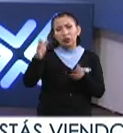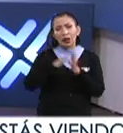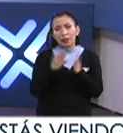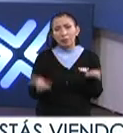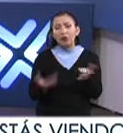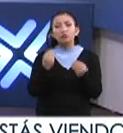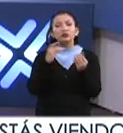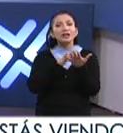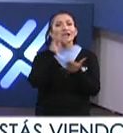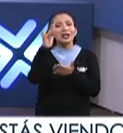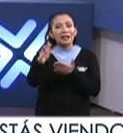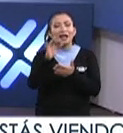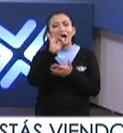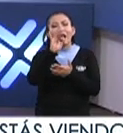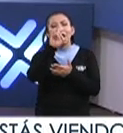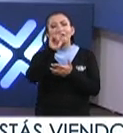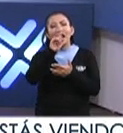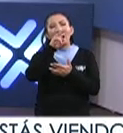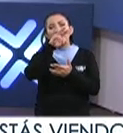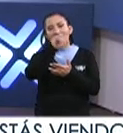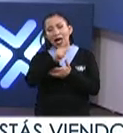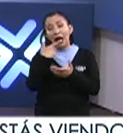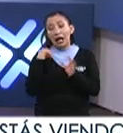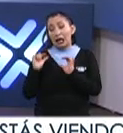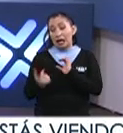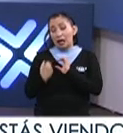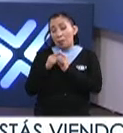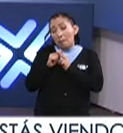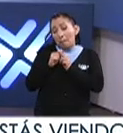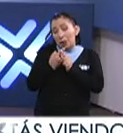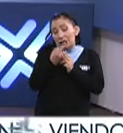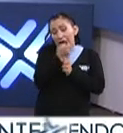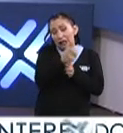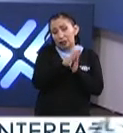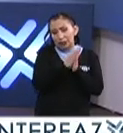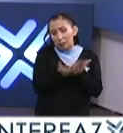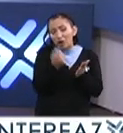libro. Muchísimas gracias, Flavia, por estar con nosotros. Apenas una pincelada de